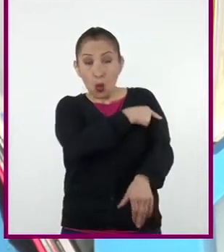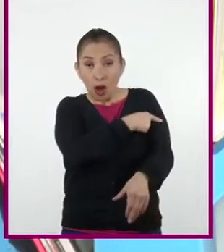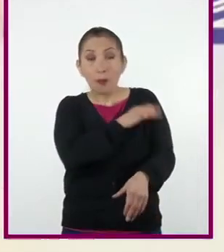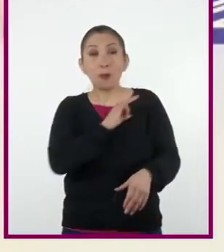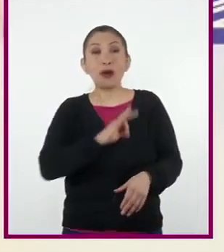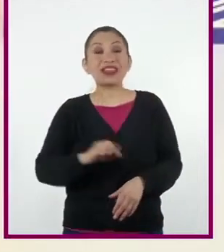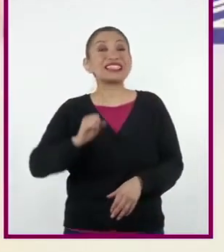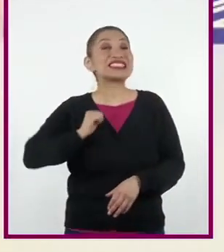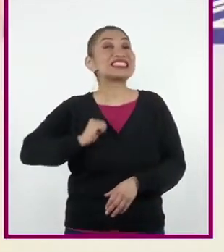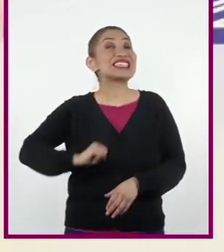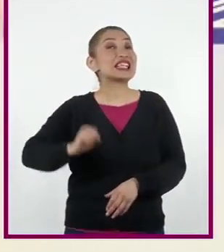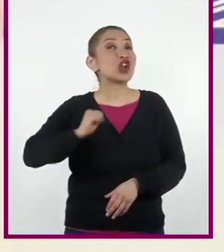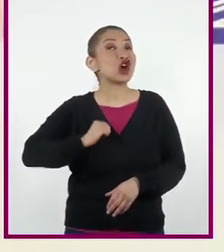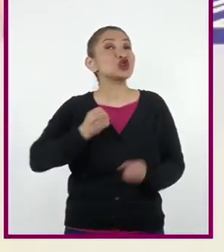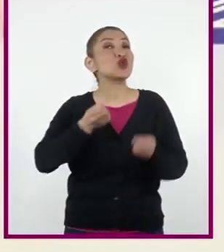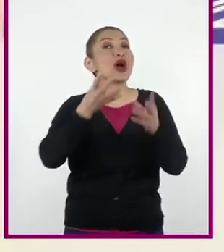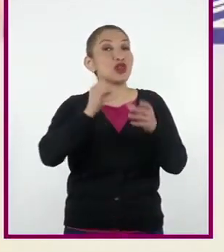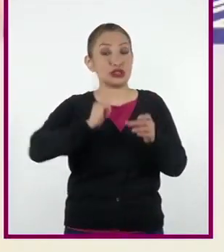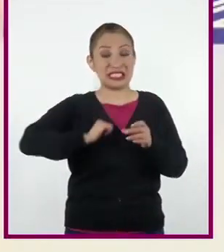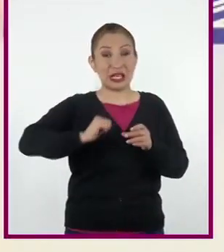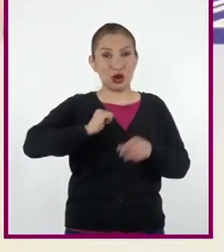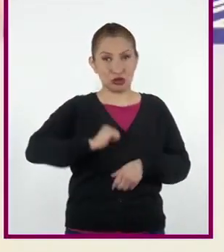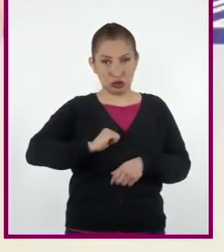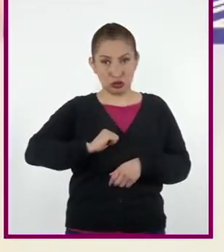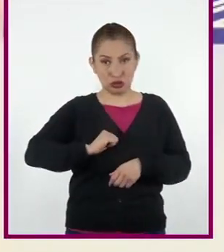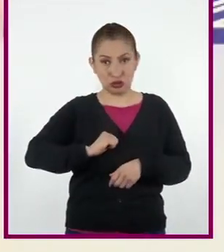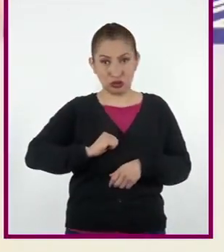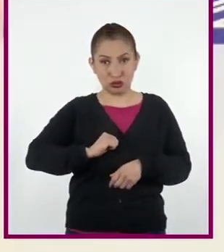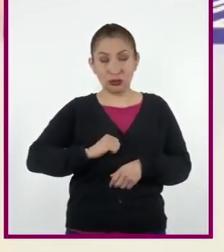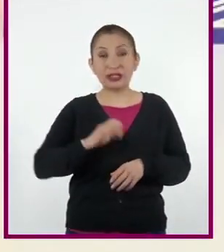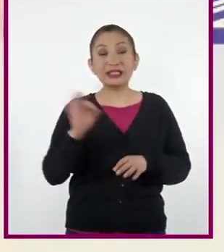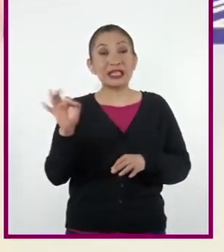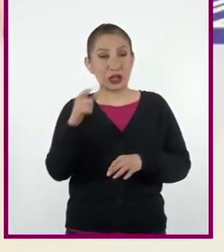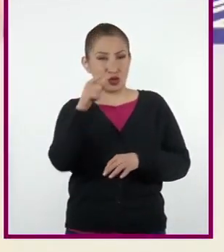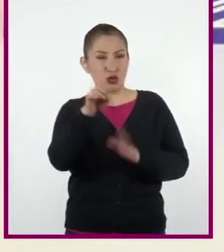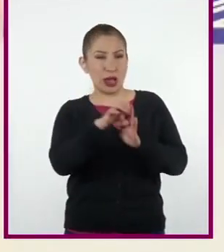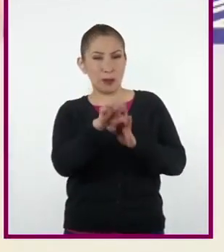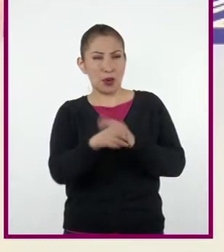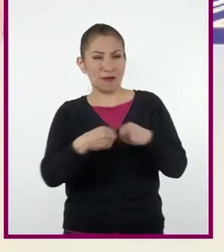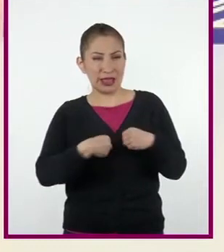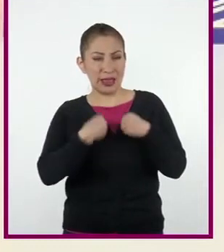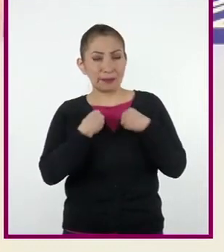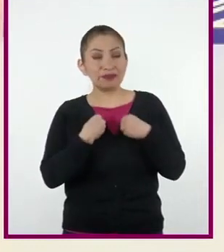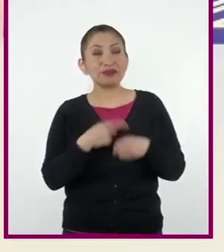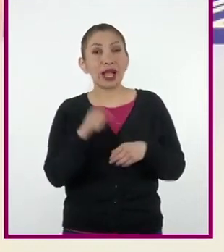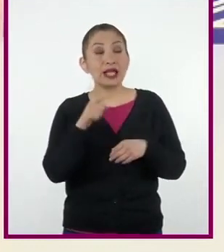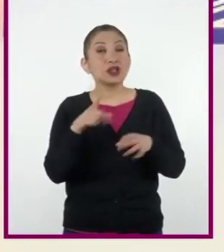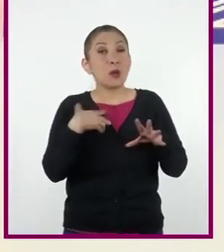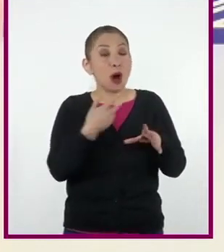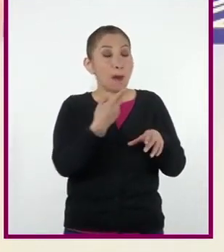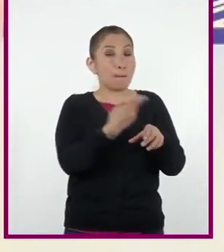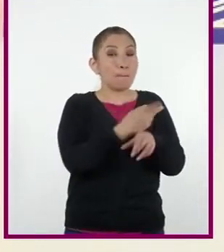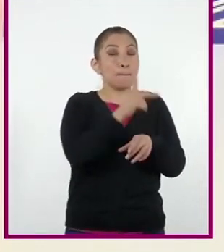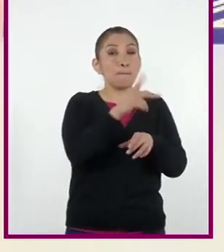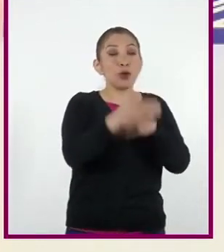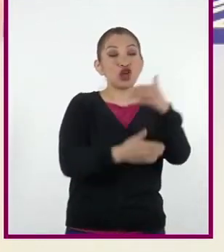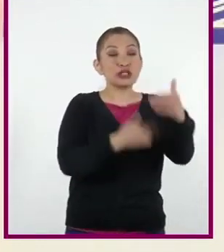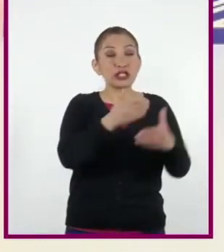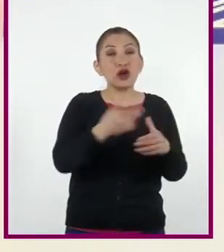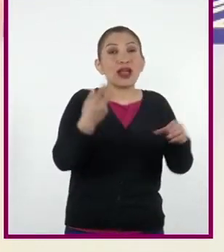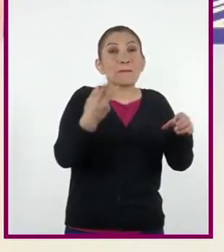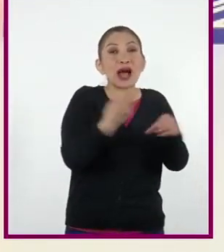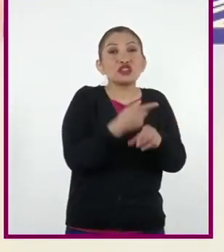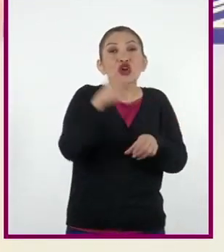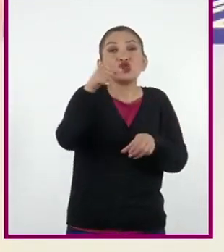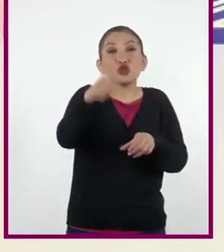de siglos. Si continuamos con el ejemplo de su vida, entonces un proceso sería el conjunto de hechos que han